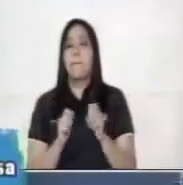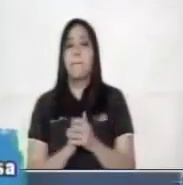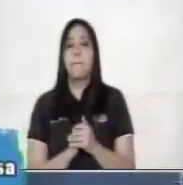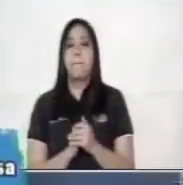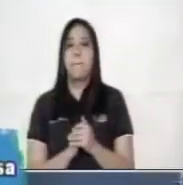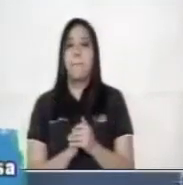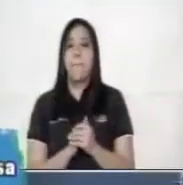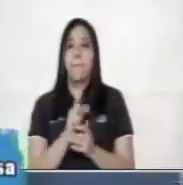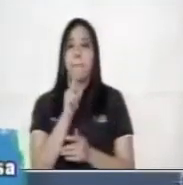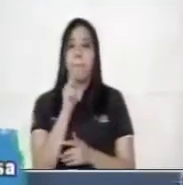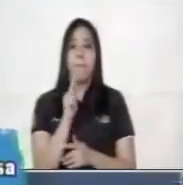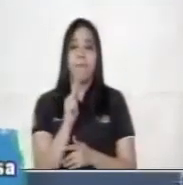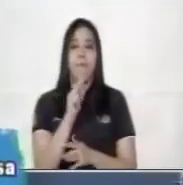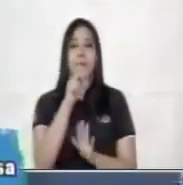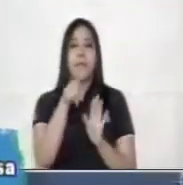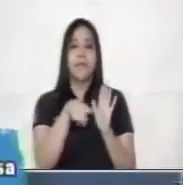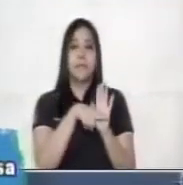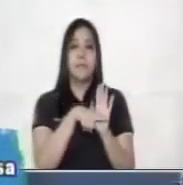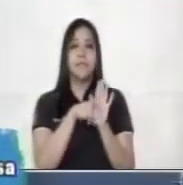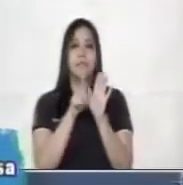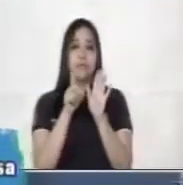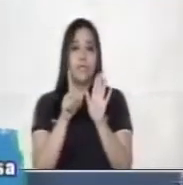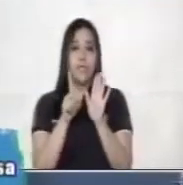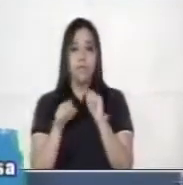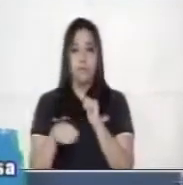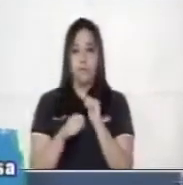es 2, y es menos 6.